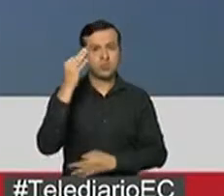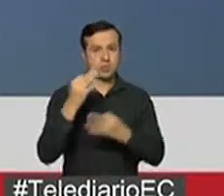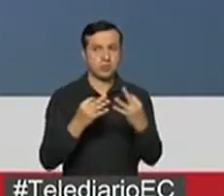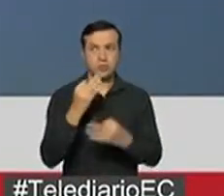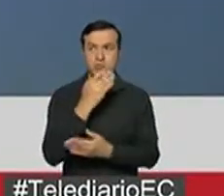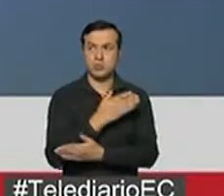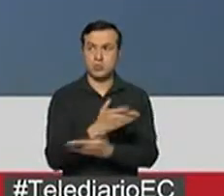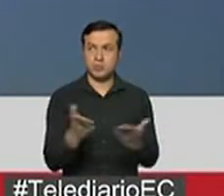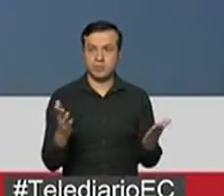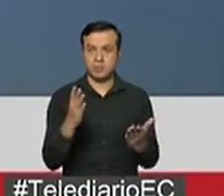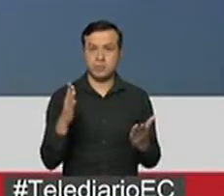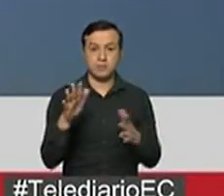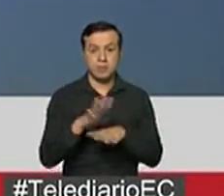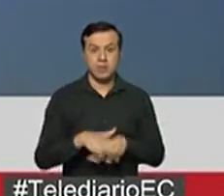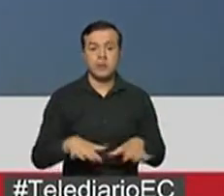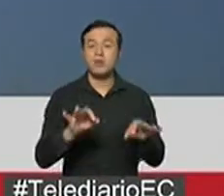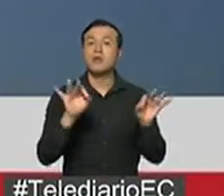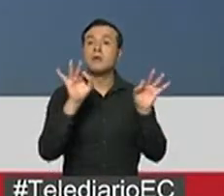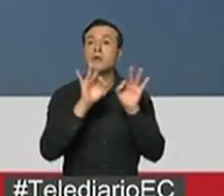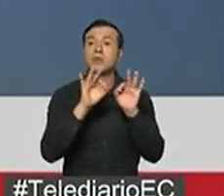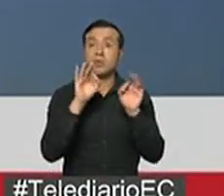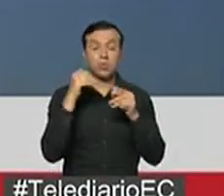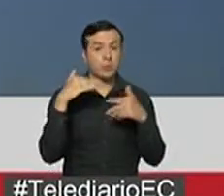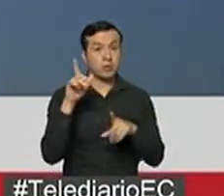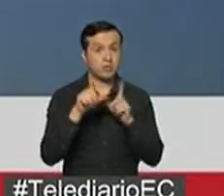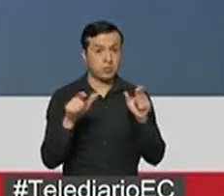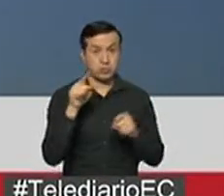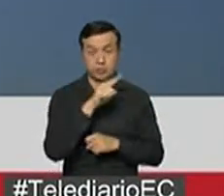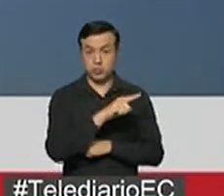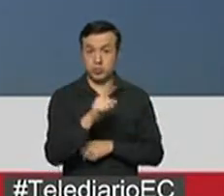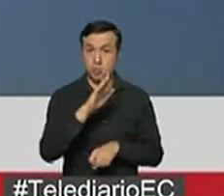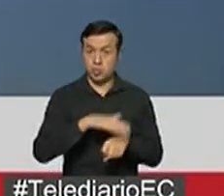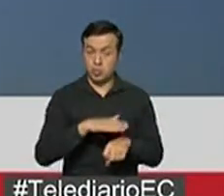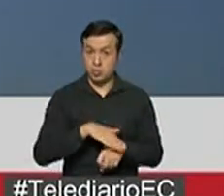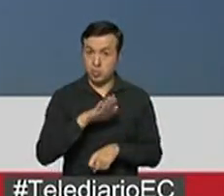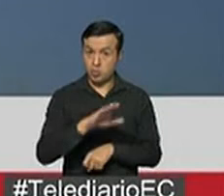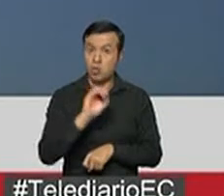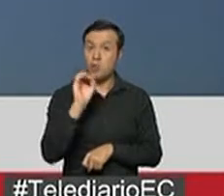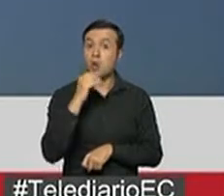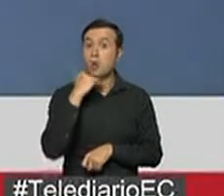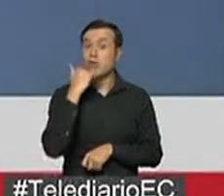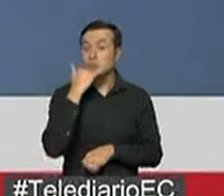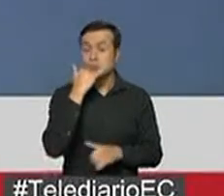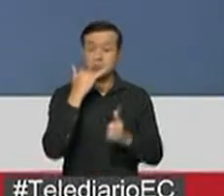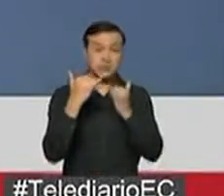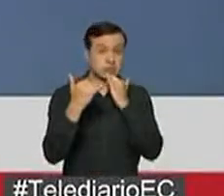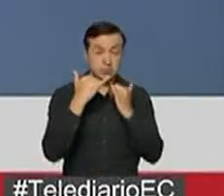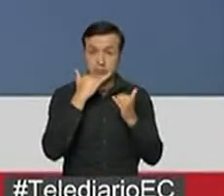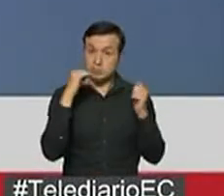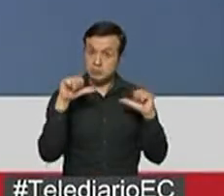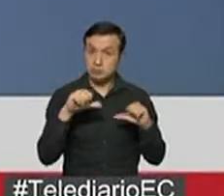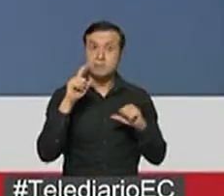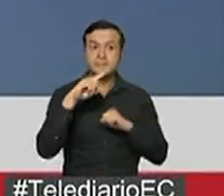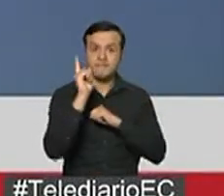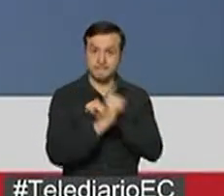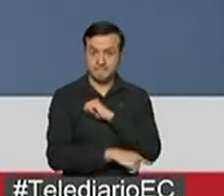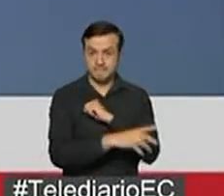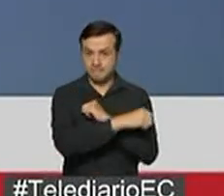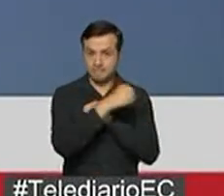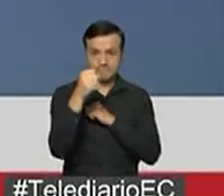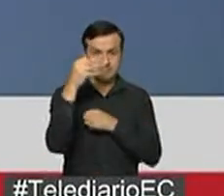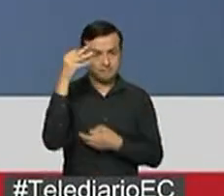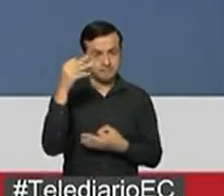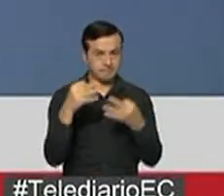para nuestro pueblo es muy importante que cualquier persona que haya tenido culpa o haya sido negligente en este asunto se ha llevado ante la justicia